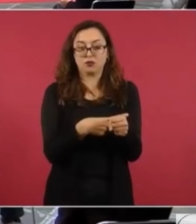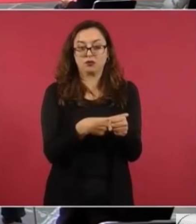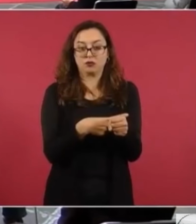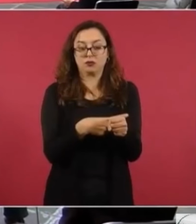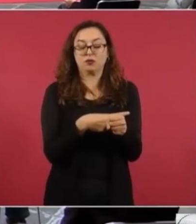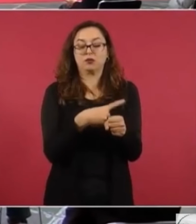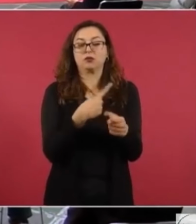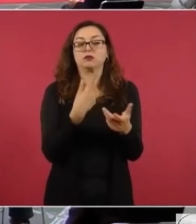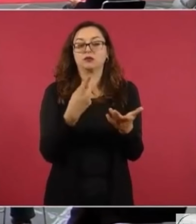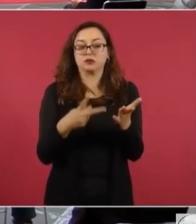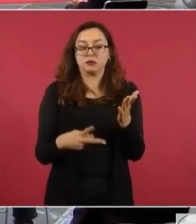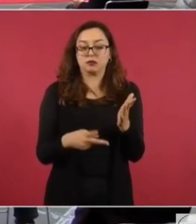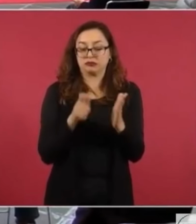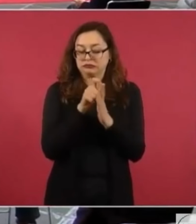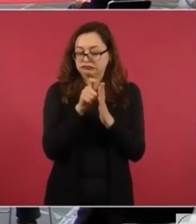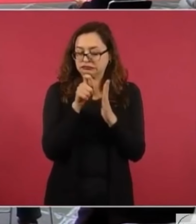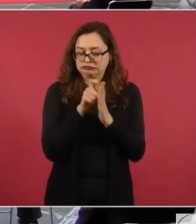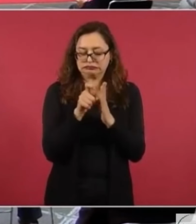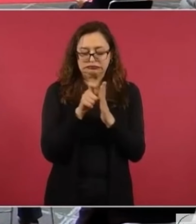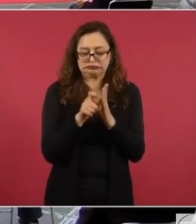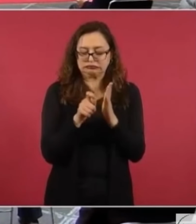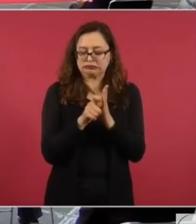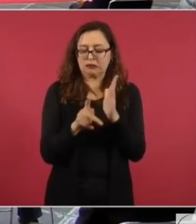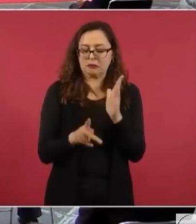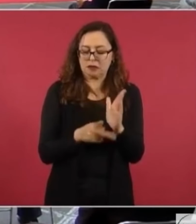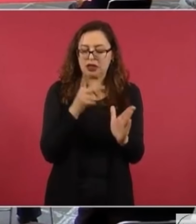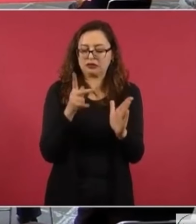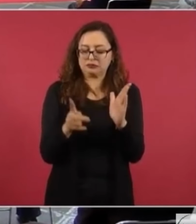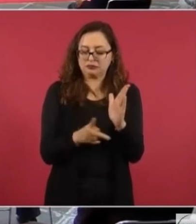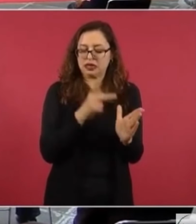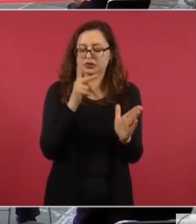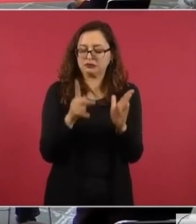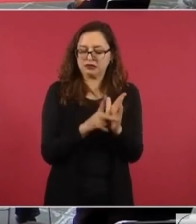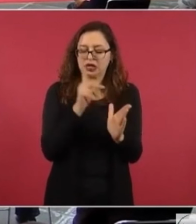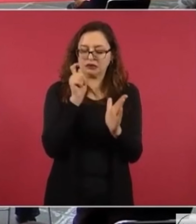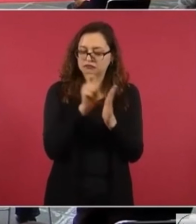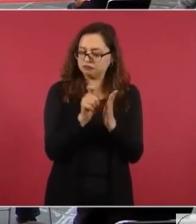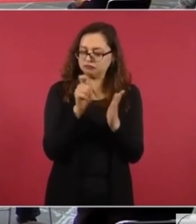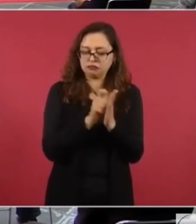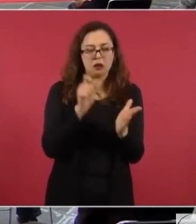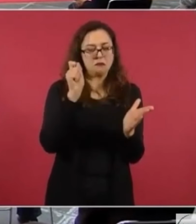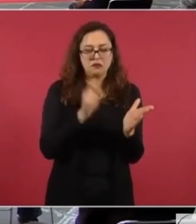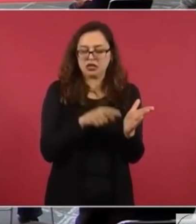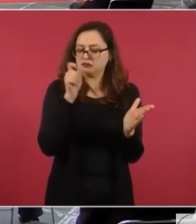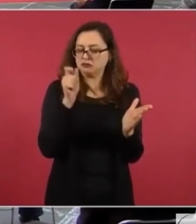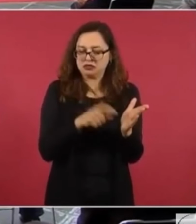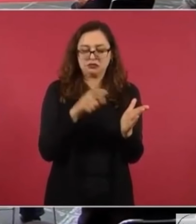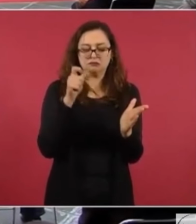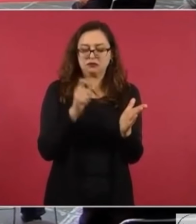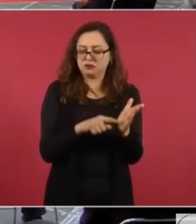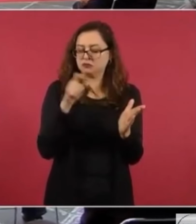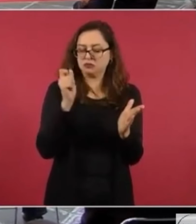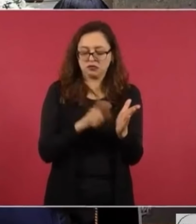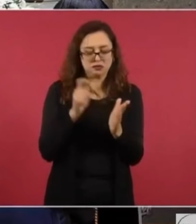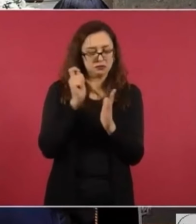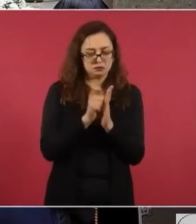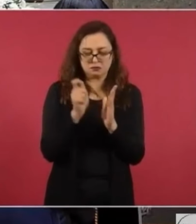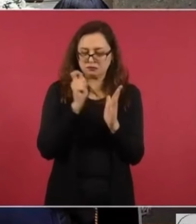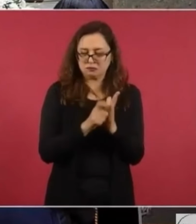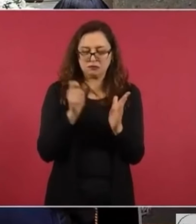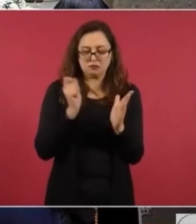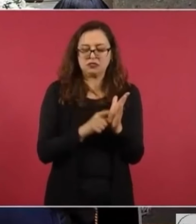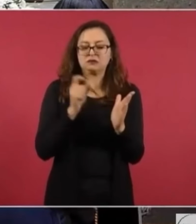repite muchos temas, repite y repite sus temas, y uno de ellos, una de sus frases, es que lleva 30 años